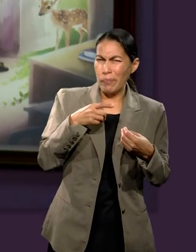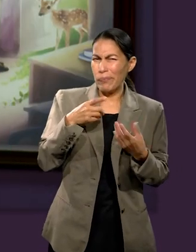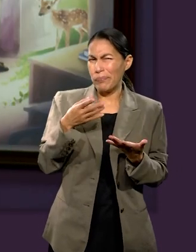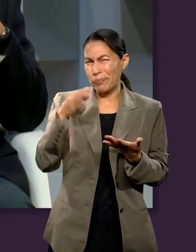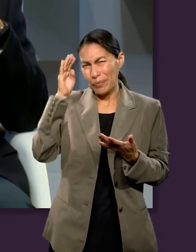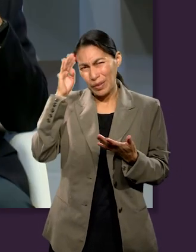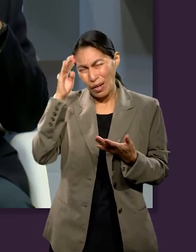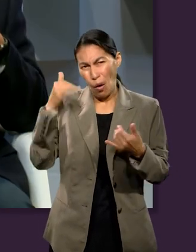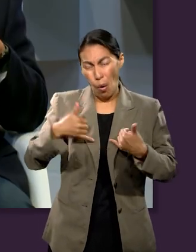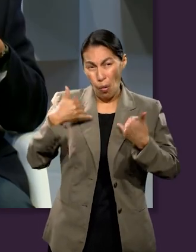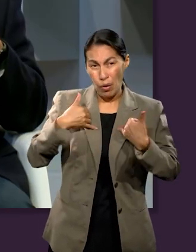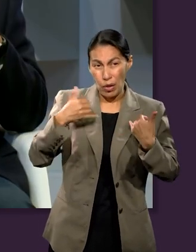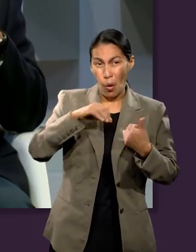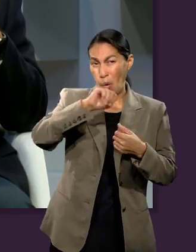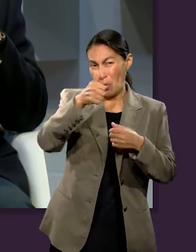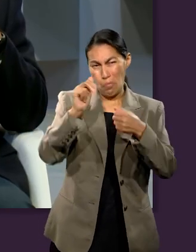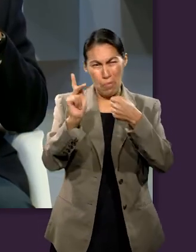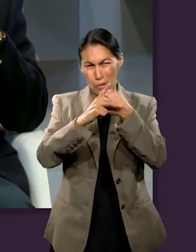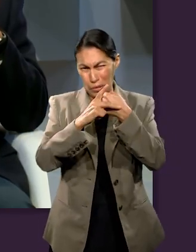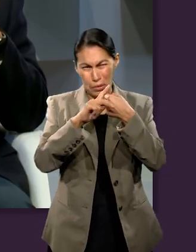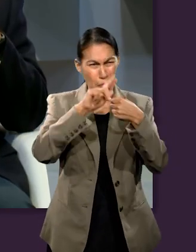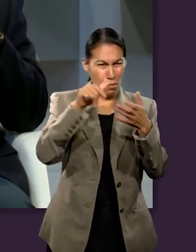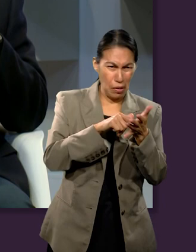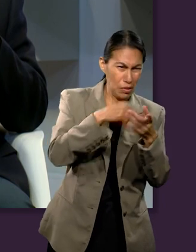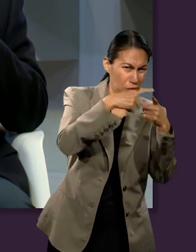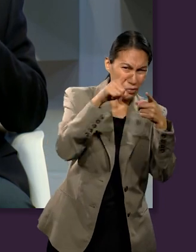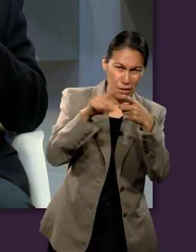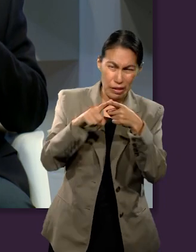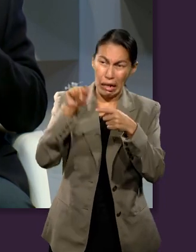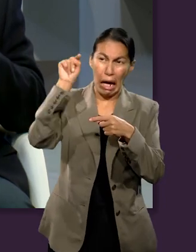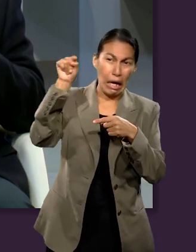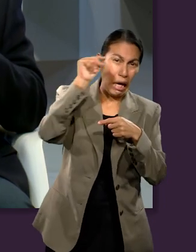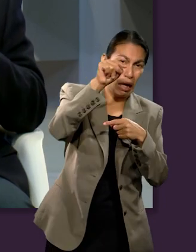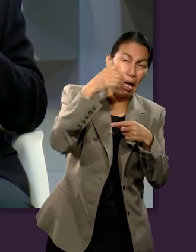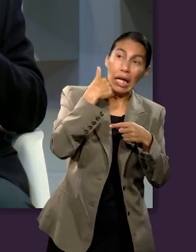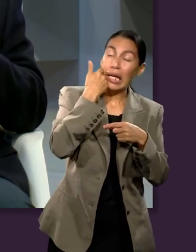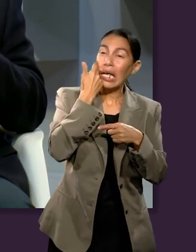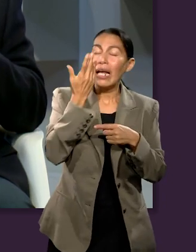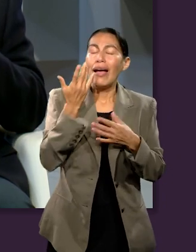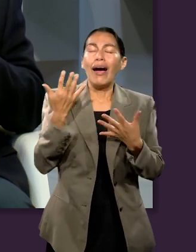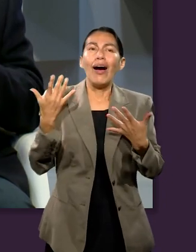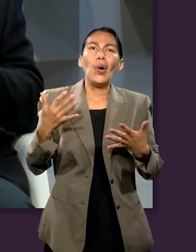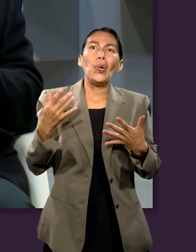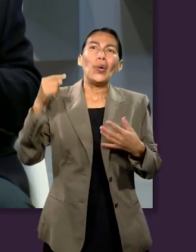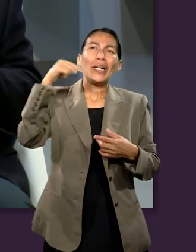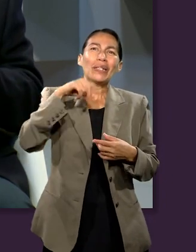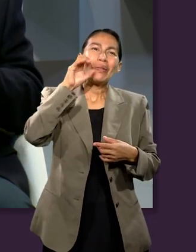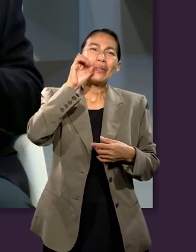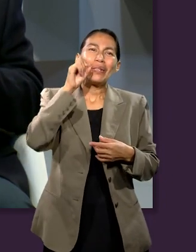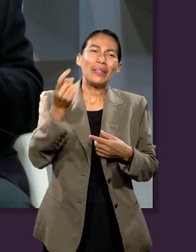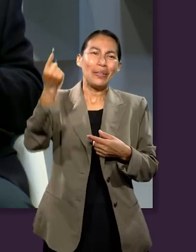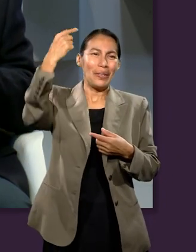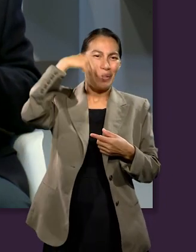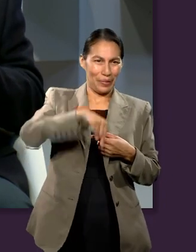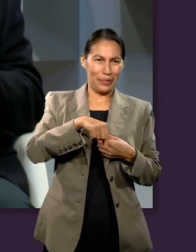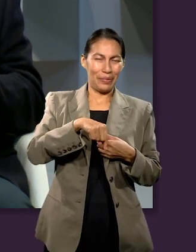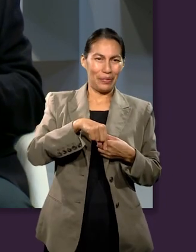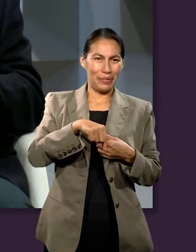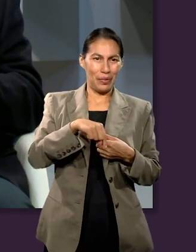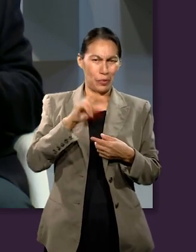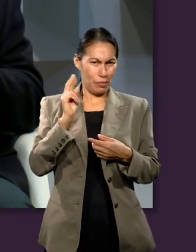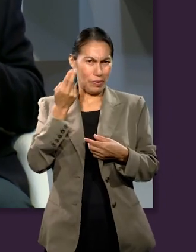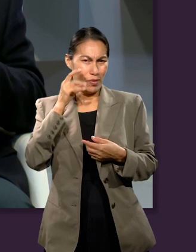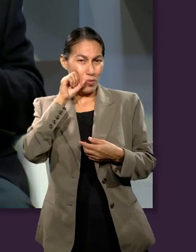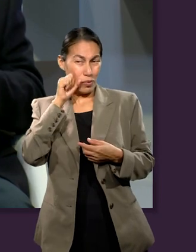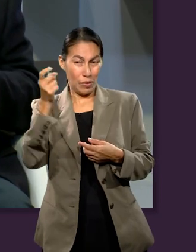Y de pronto ven el desafío Financiero en tu experiencia qué les puede decir de ese